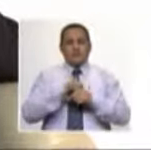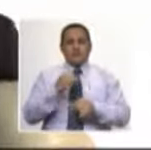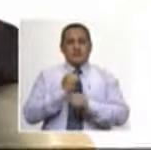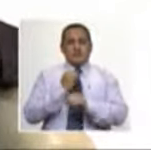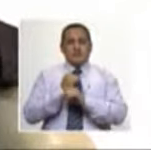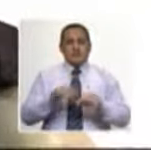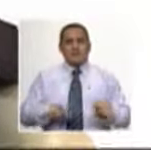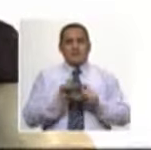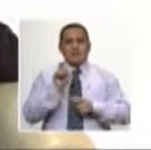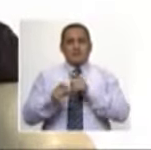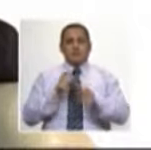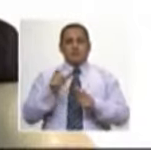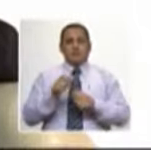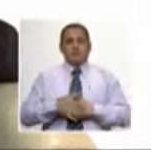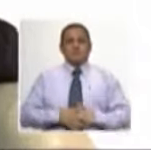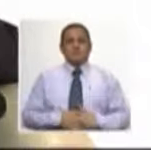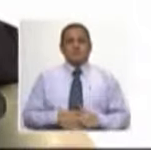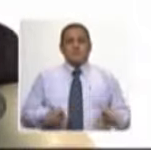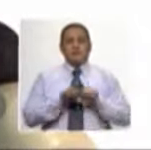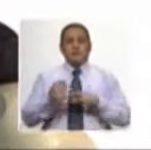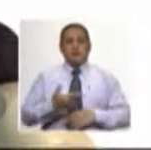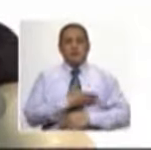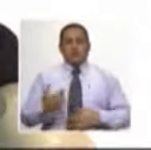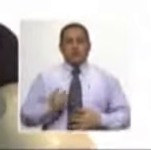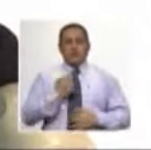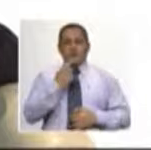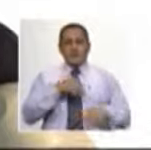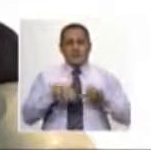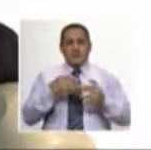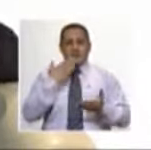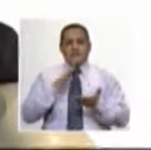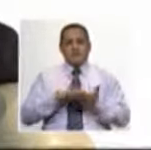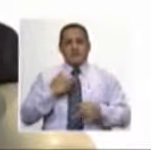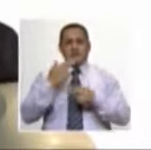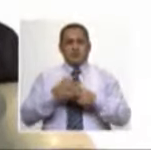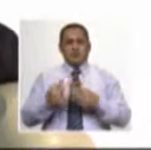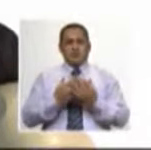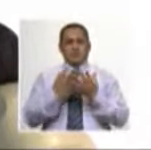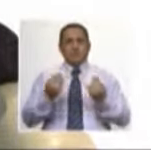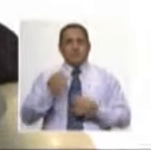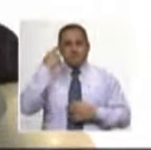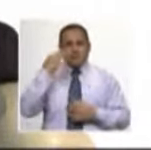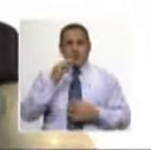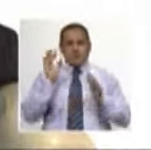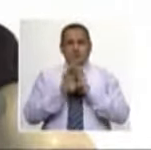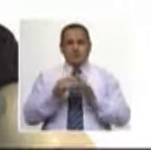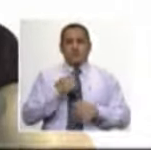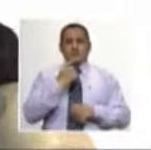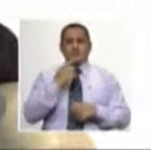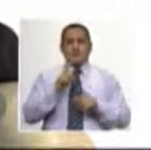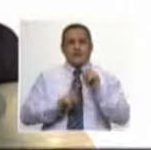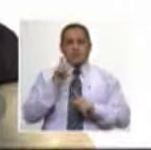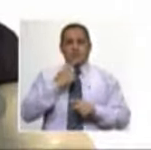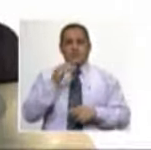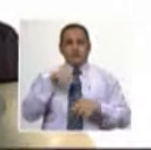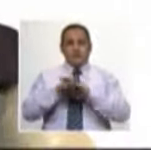de las personas, ¿no? Que el Estado haría mal en nombre de una pretendida laicidad, que más bien ahí estaríamos entrando a